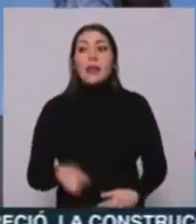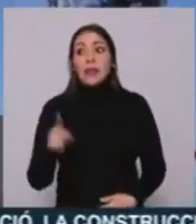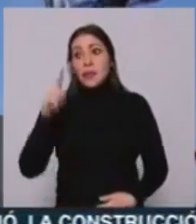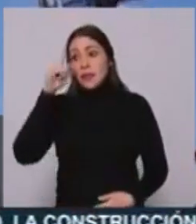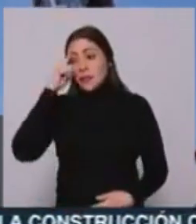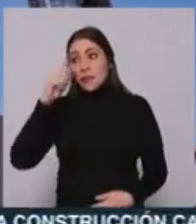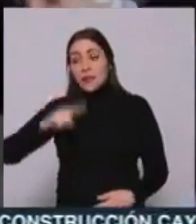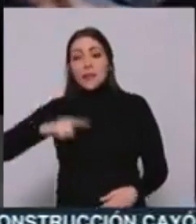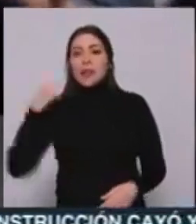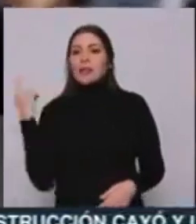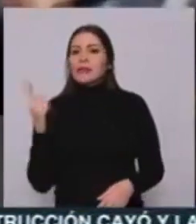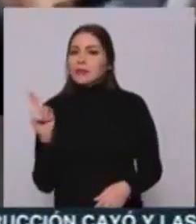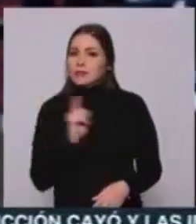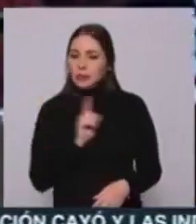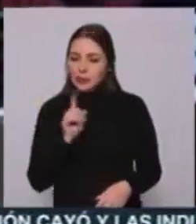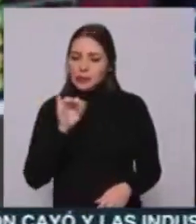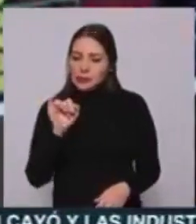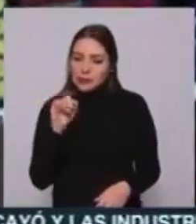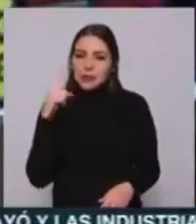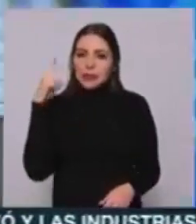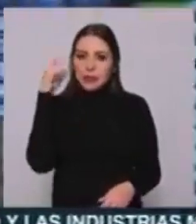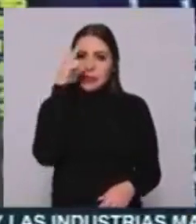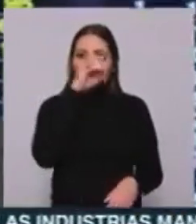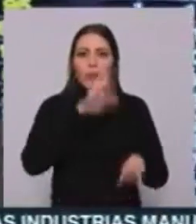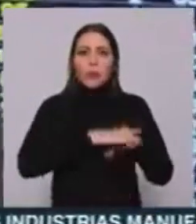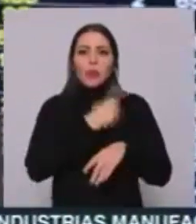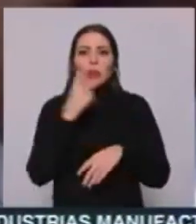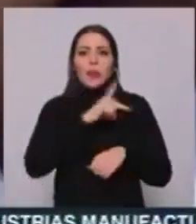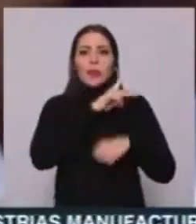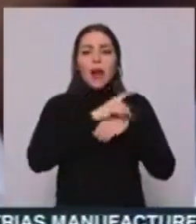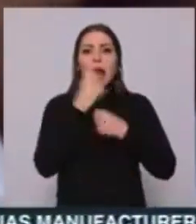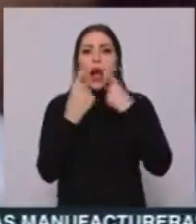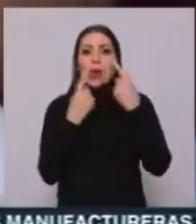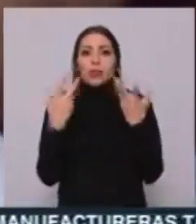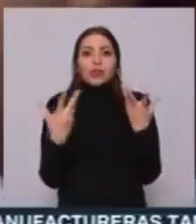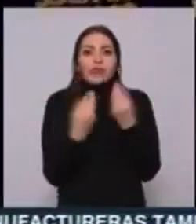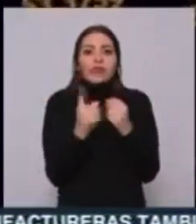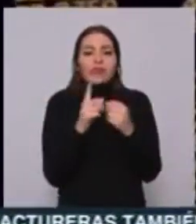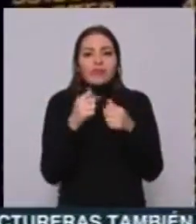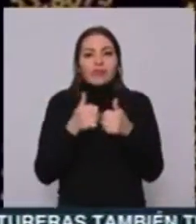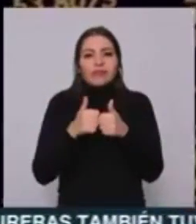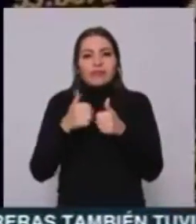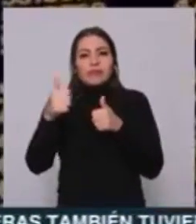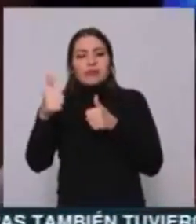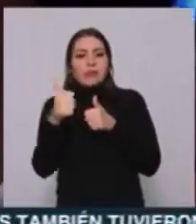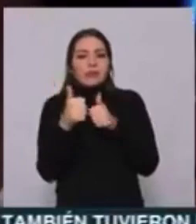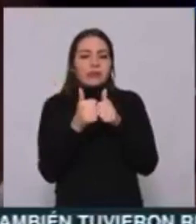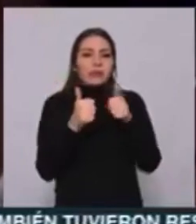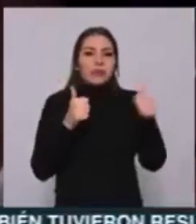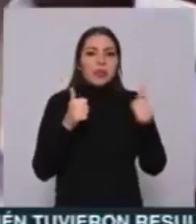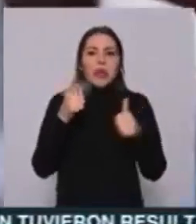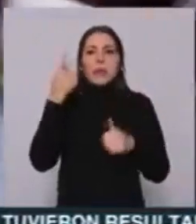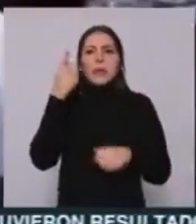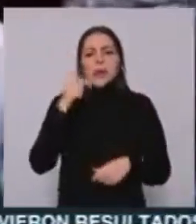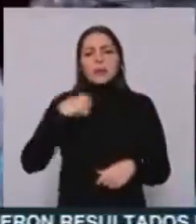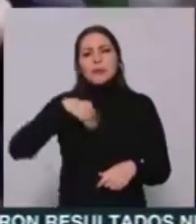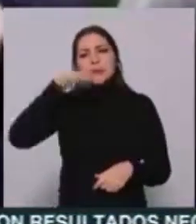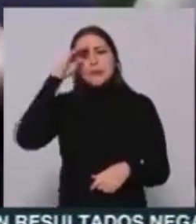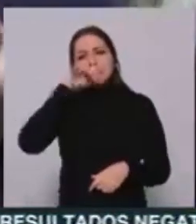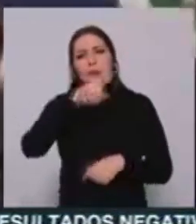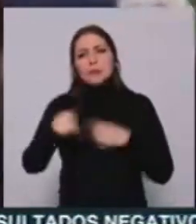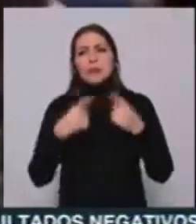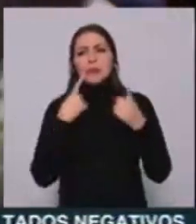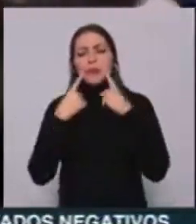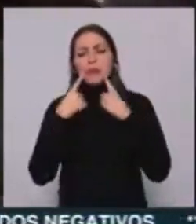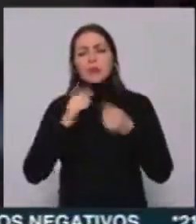divisiones, pero yo creo que los acuerdos, que el consenso y que el diálogo permiten llegar a construir